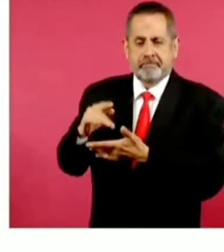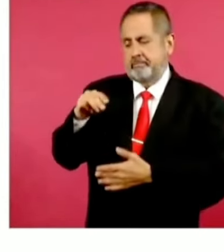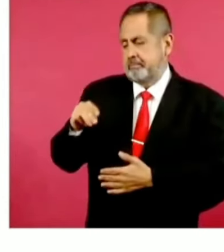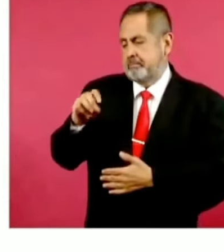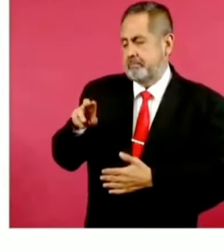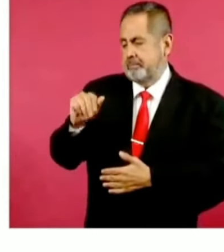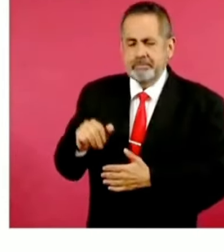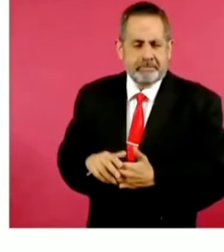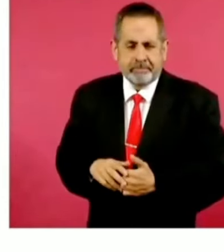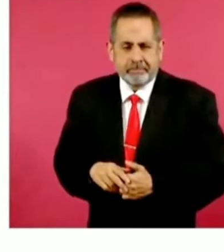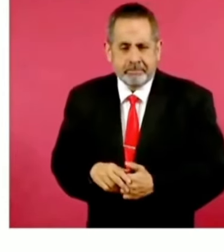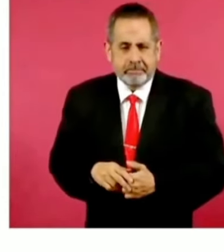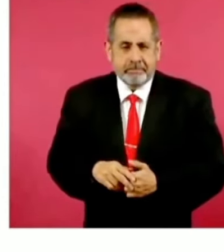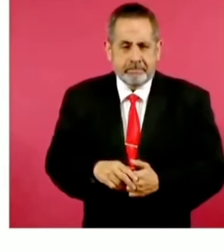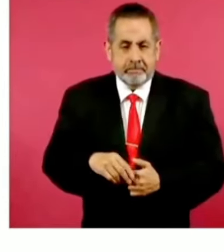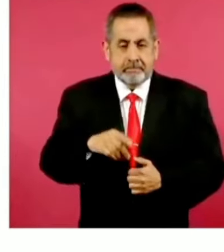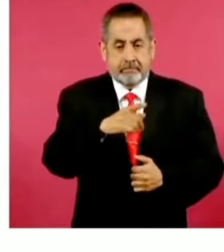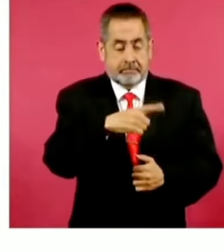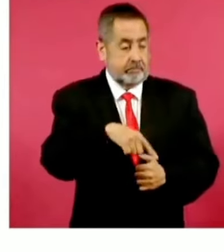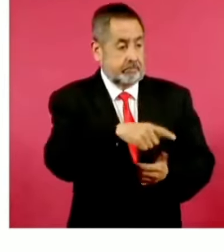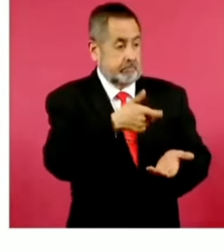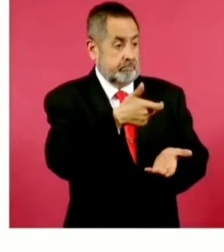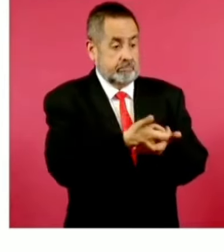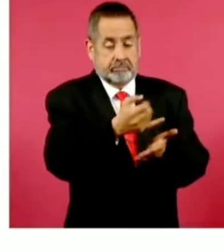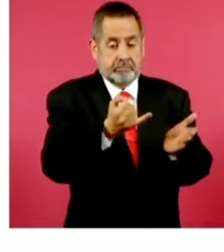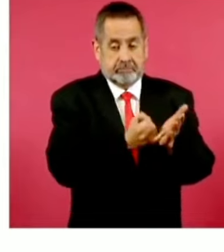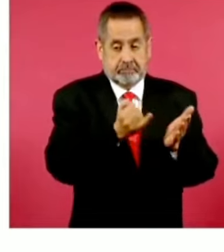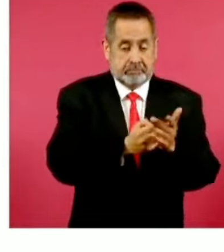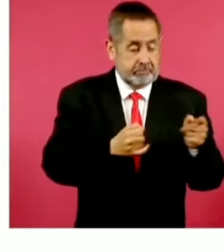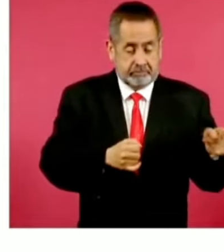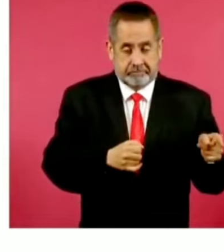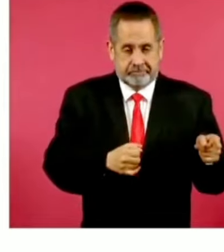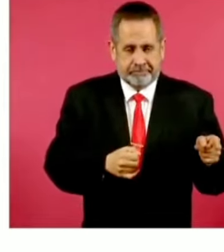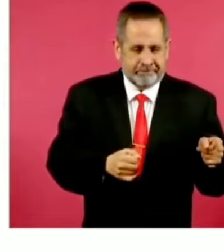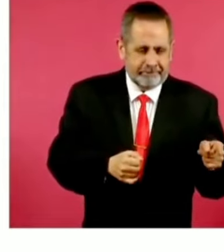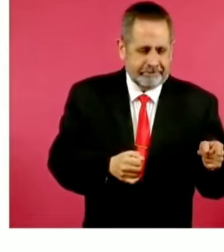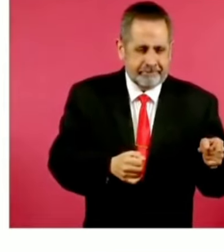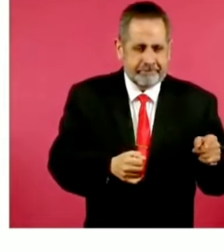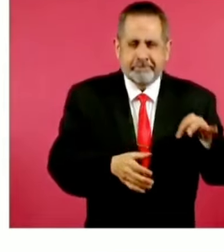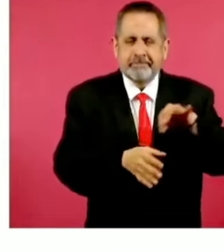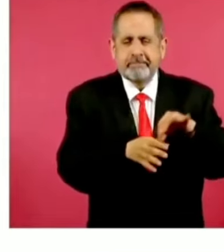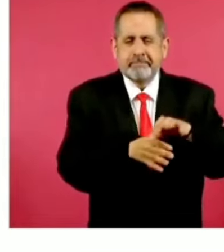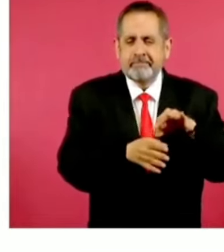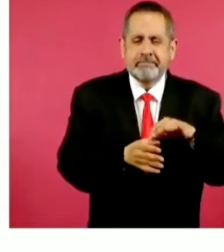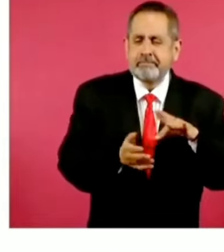Y los que pagan impuestos son los que pagan, los que votan por